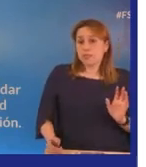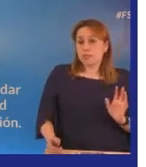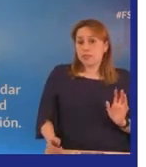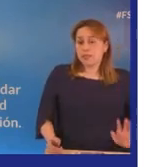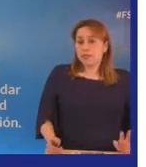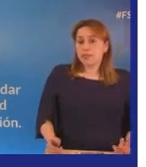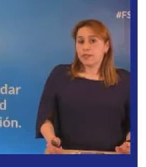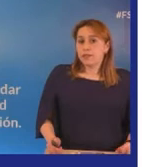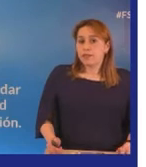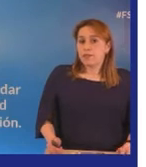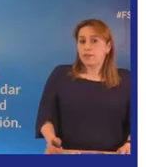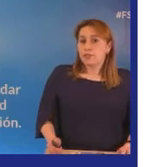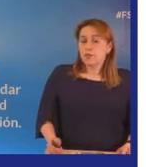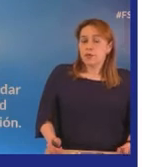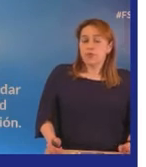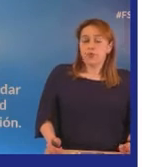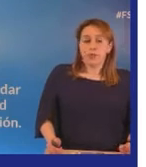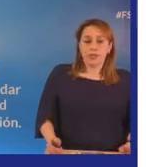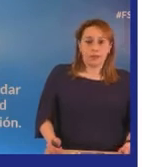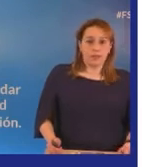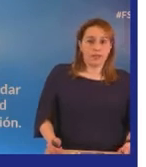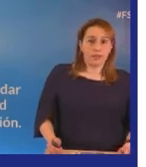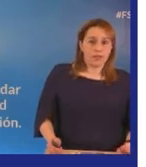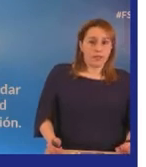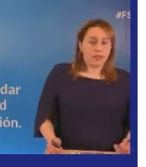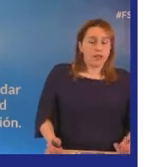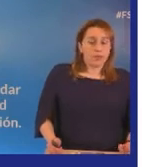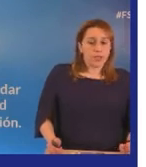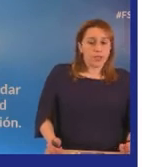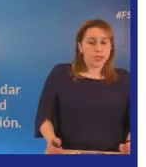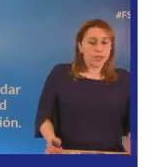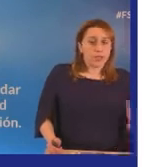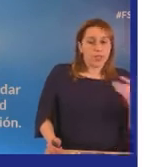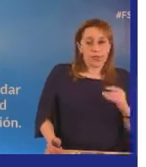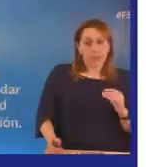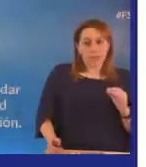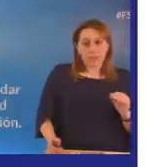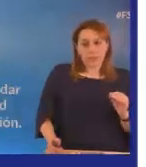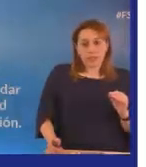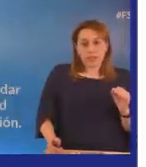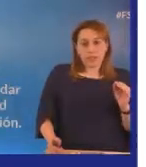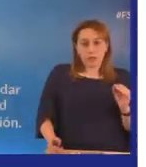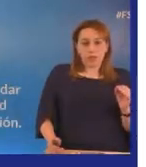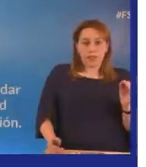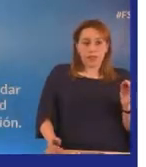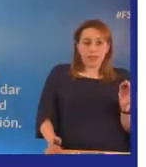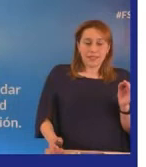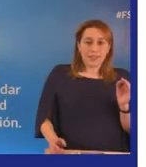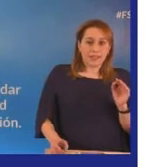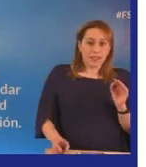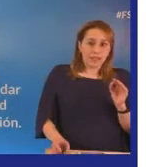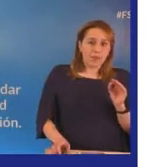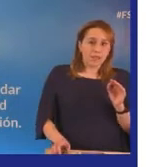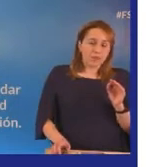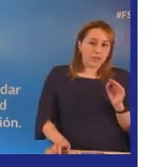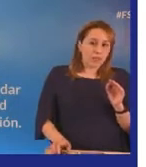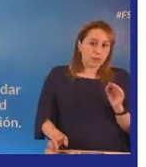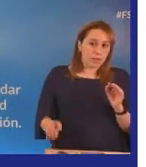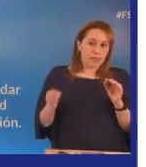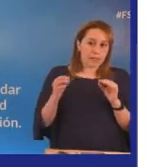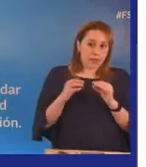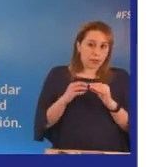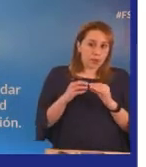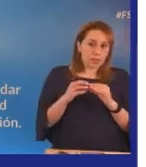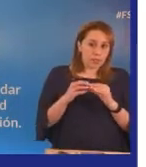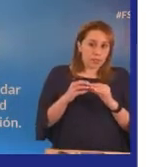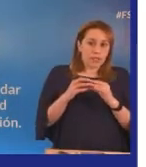Siempre he dicho que la parte de rehabilitación es como un rompecabezas. Cada persona tiene una partecita de la cual tiene que hacer que encaje